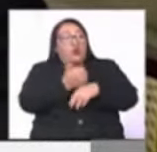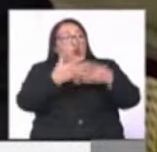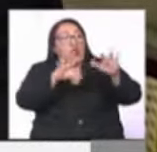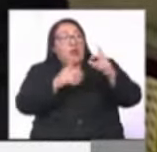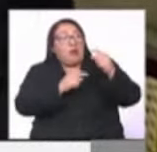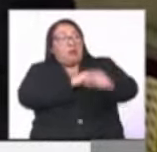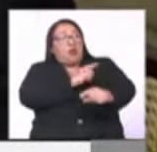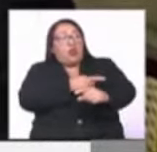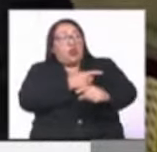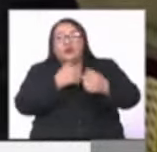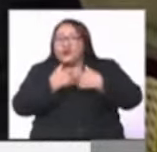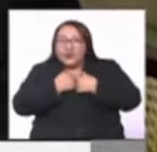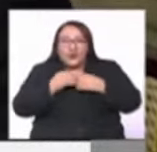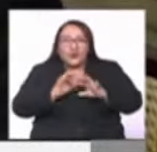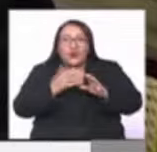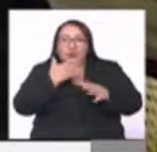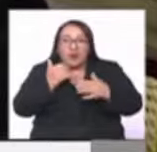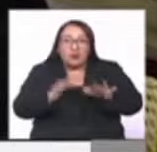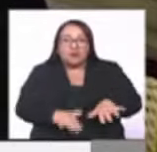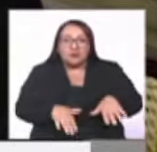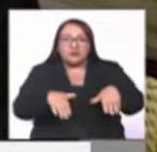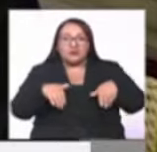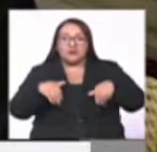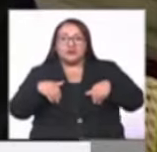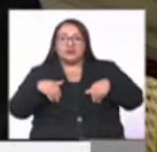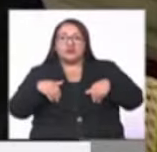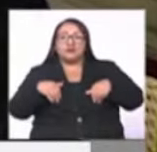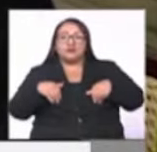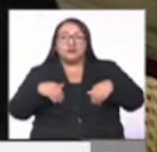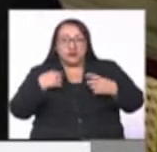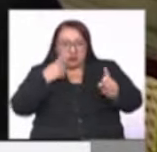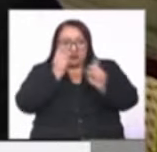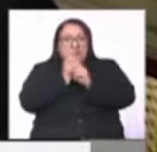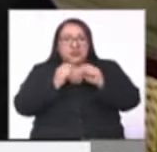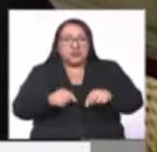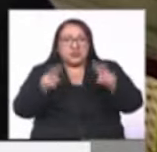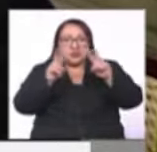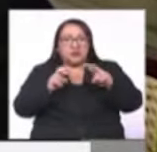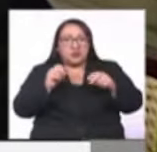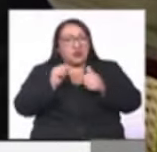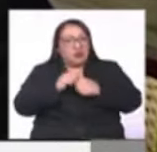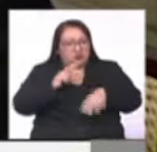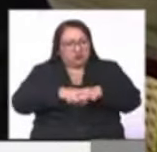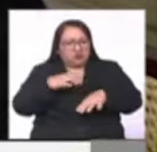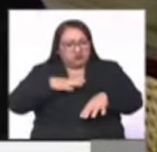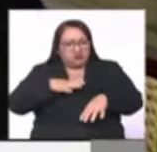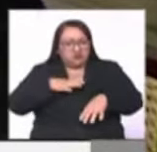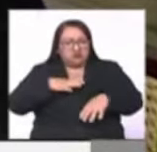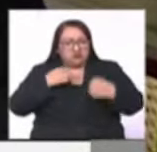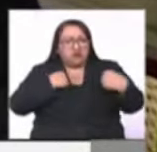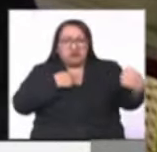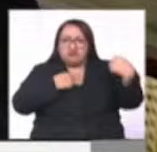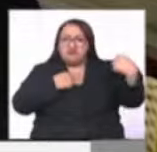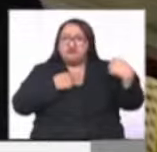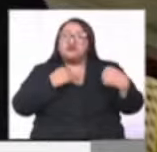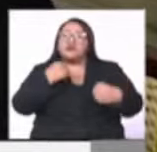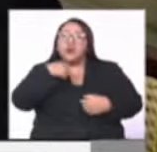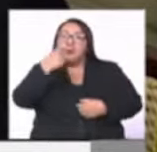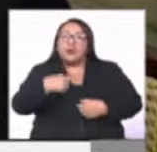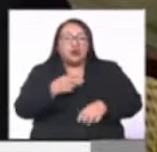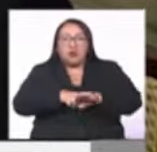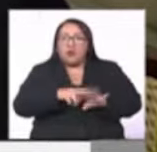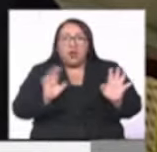poder he preferido enfrentar esta investigación con dignidad y valentía como un